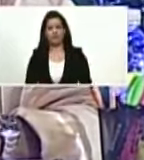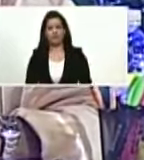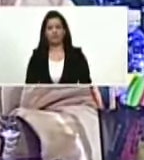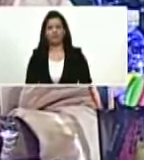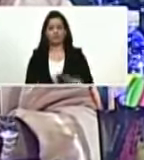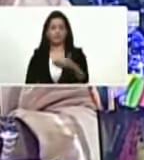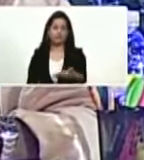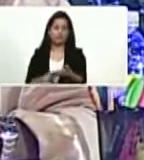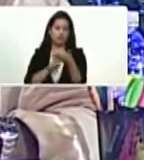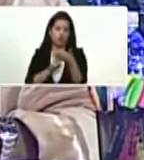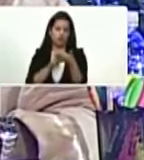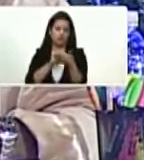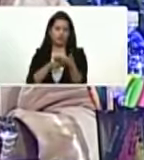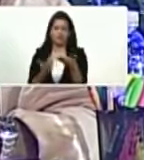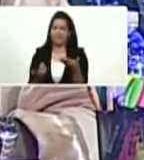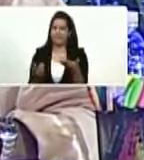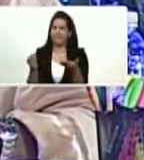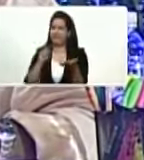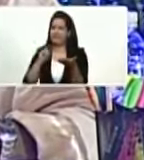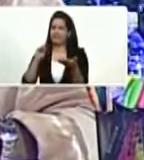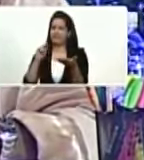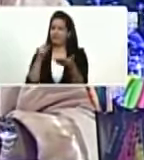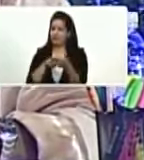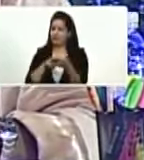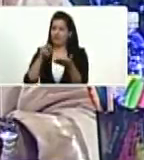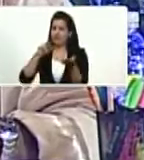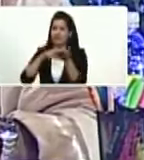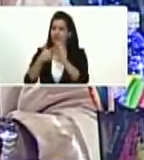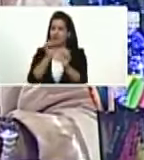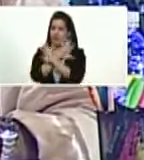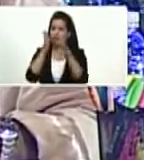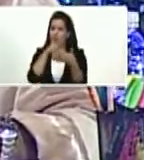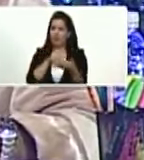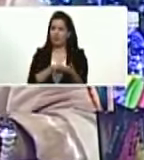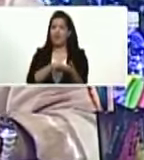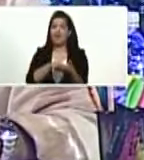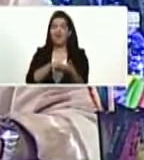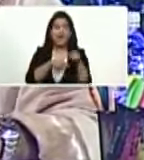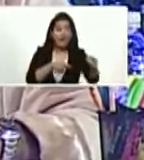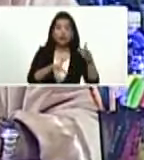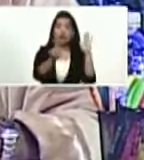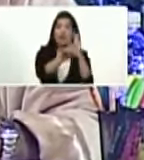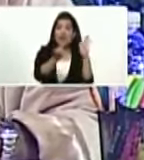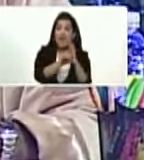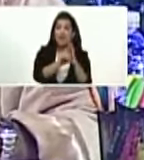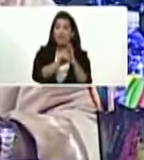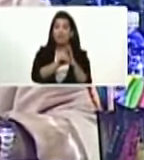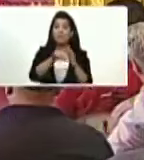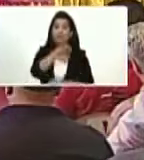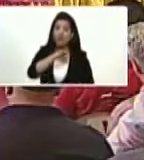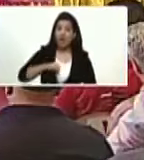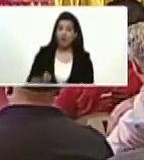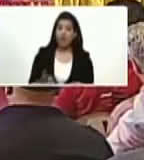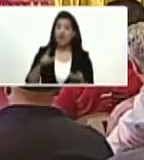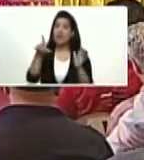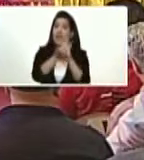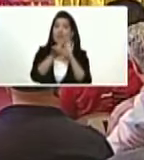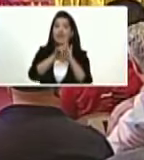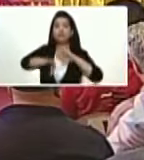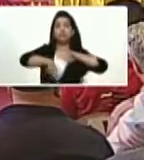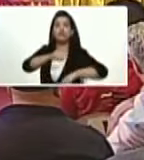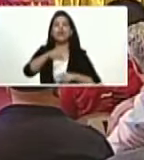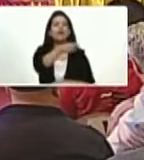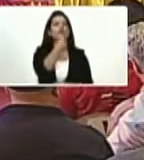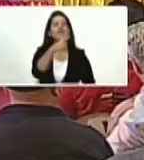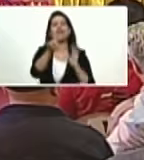Esto es falta de orientación, porque esto es una ley de privatización, esto es una ley de saqueo. Ellos la llamarán así, pero